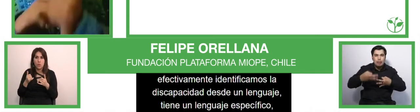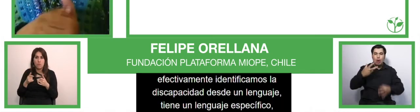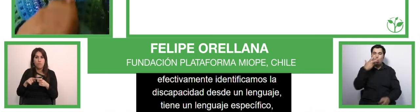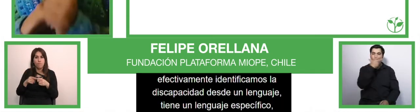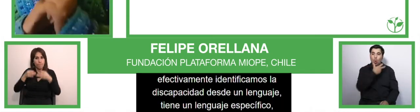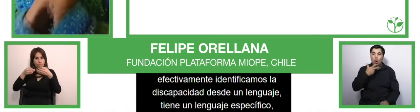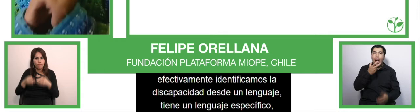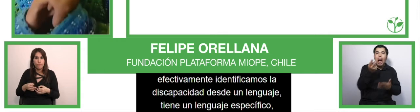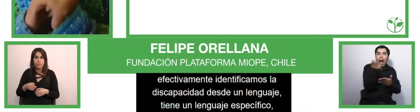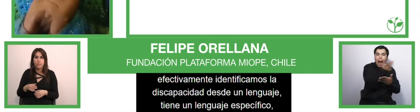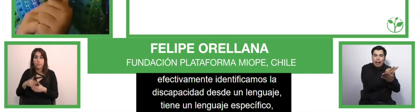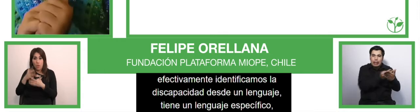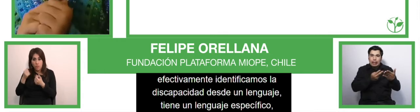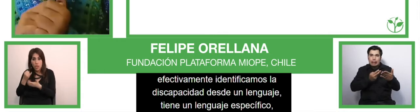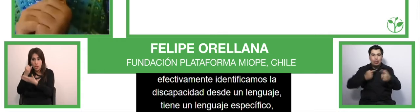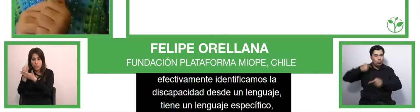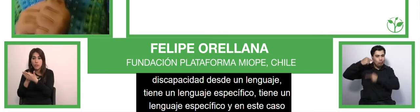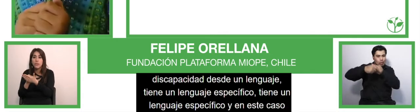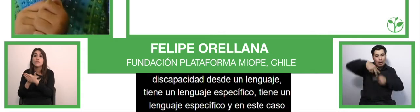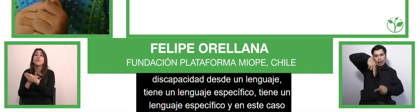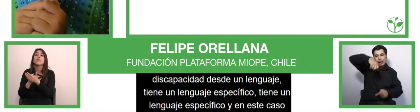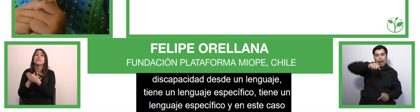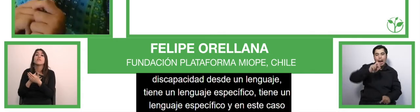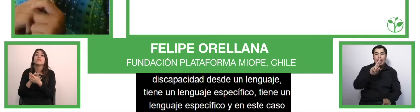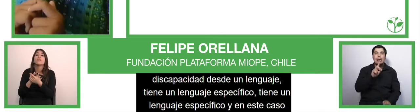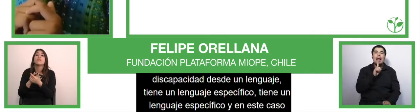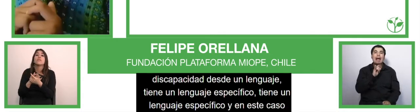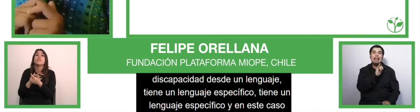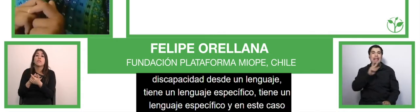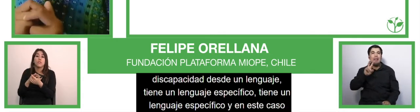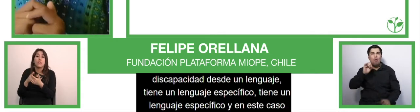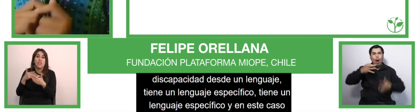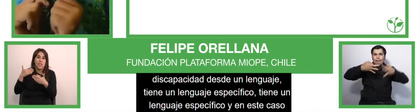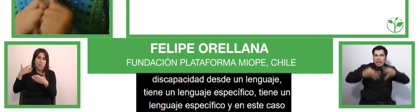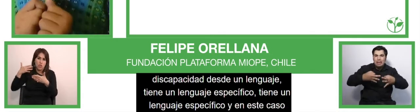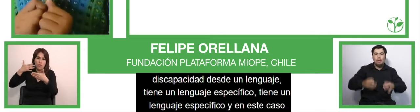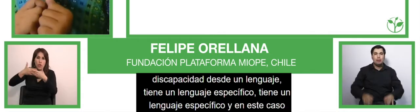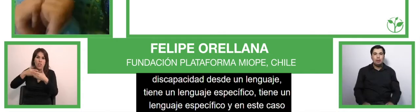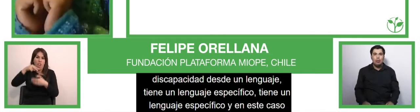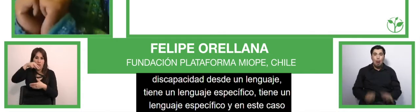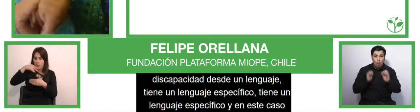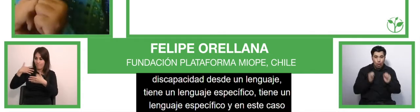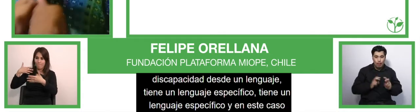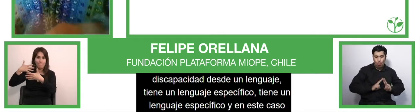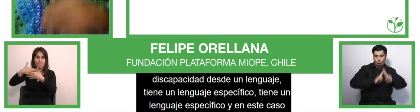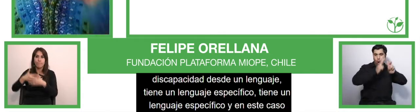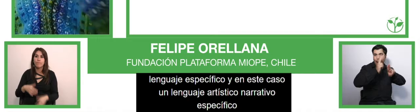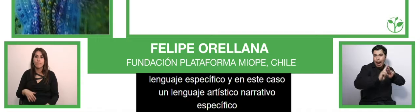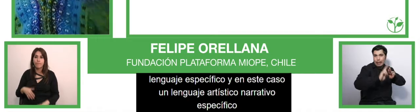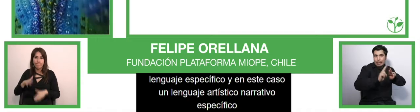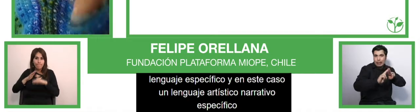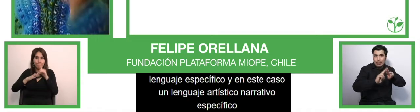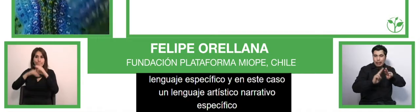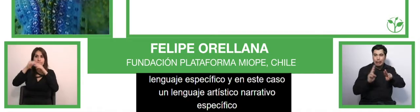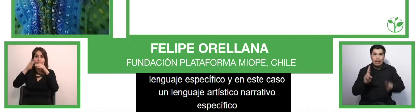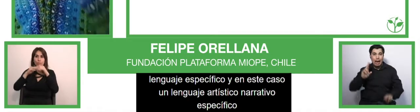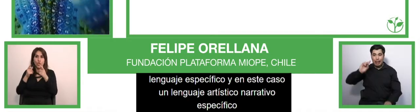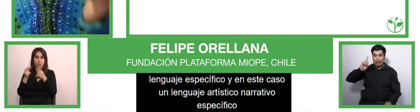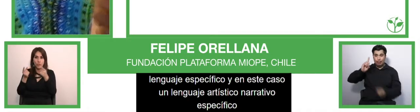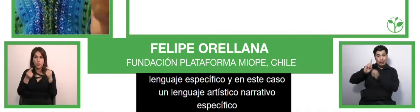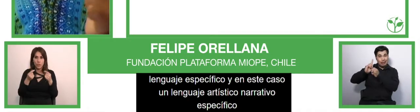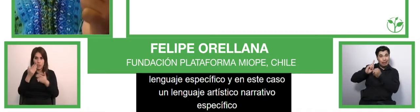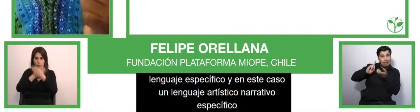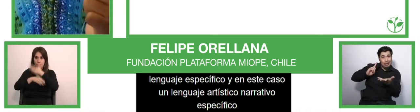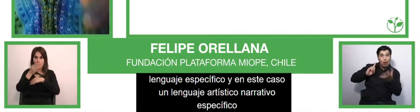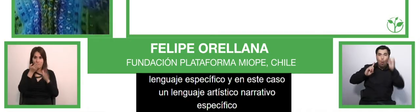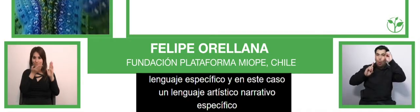lenguaje artístico narrativo específico. Podemos crear a partir de la discapacidad una idea de comprensión